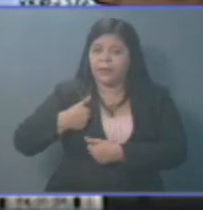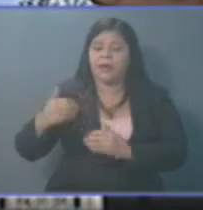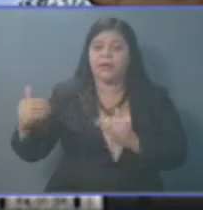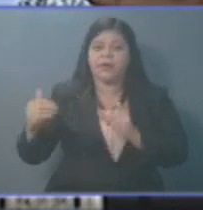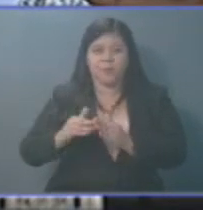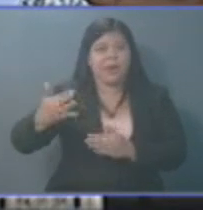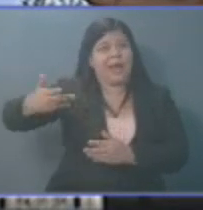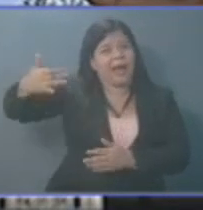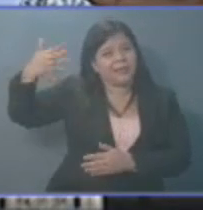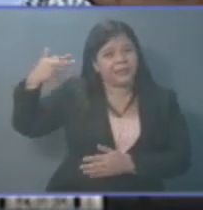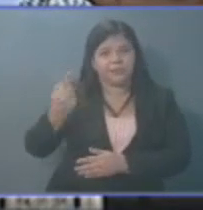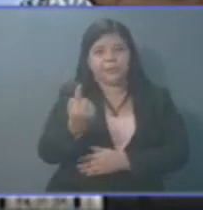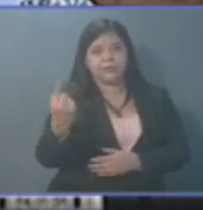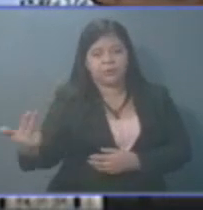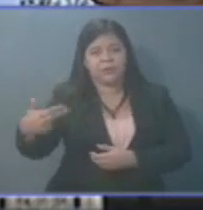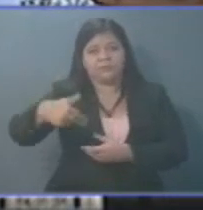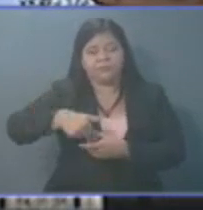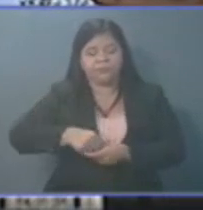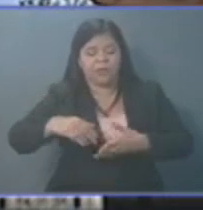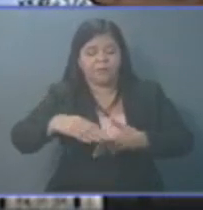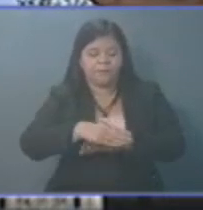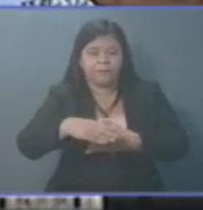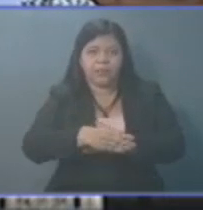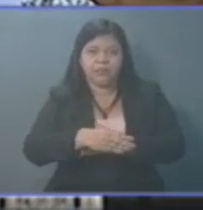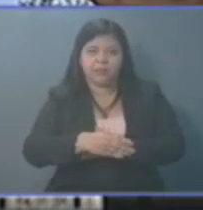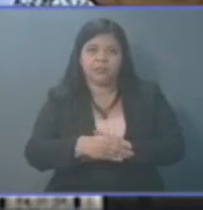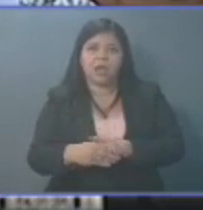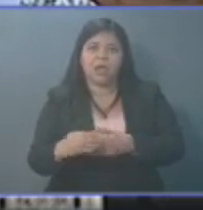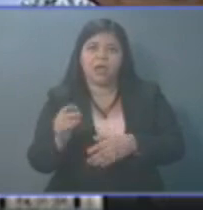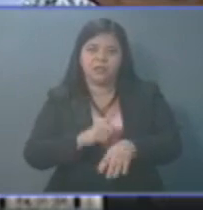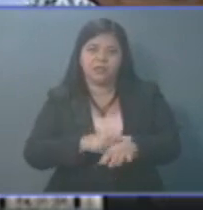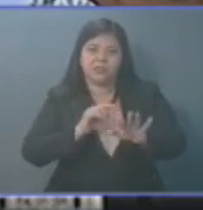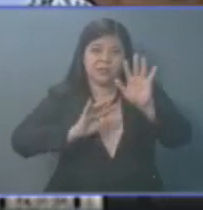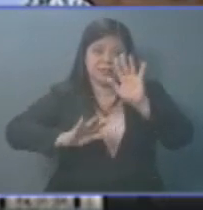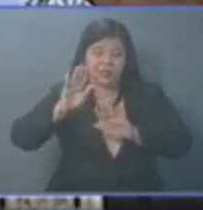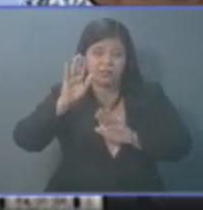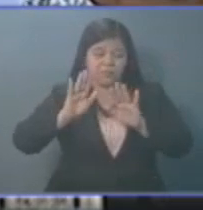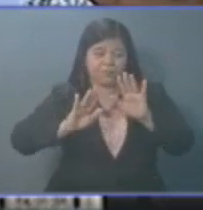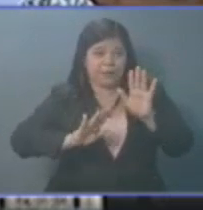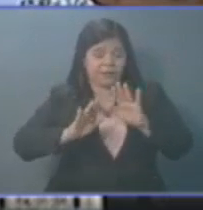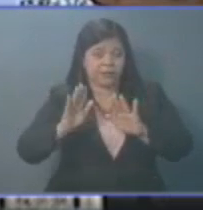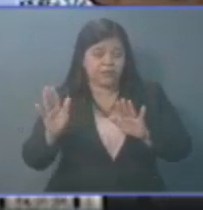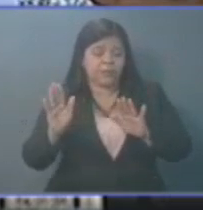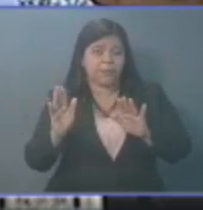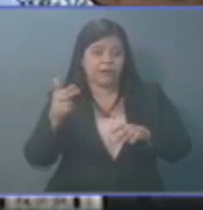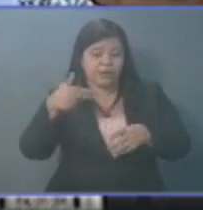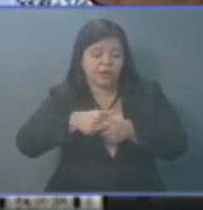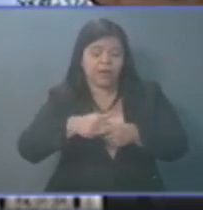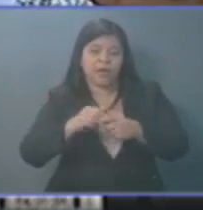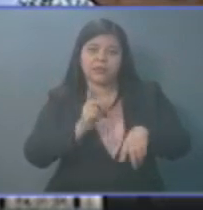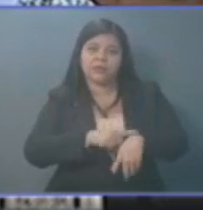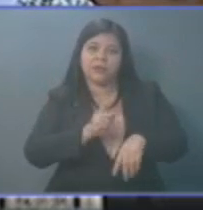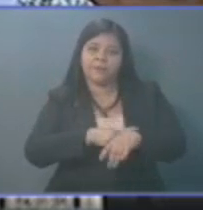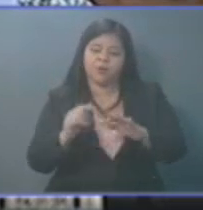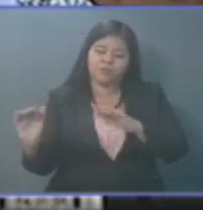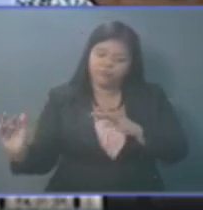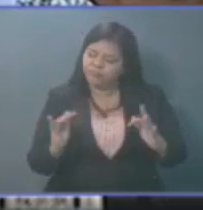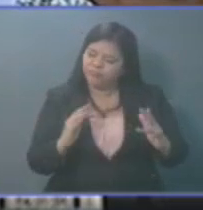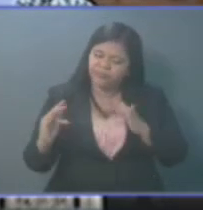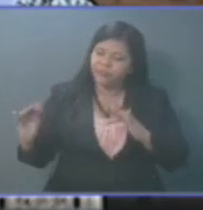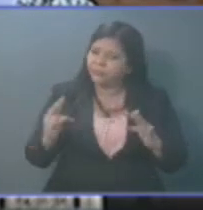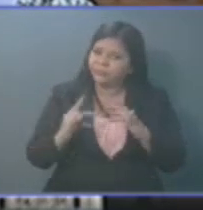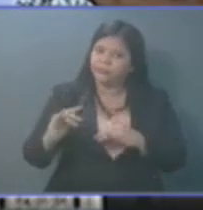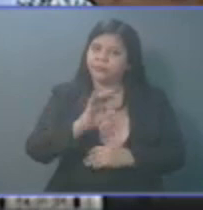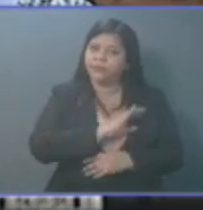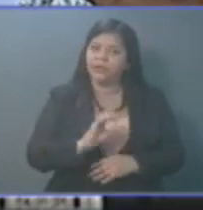excombatientes del Frente Farabundo Martí para la Liberación Nacional, que participaron en el conflicto interno